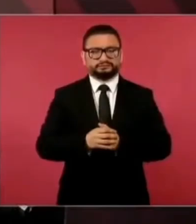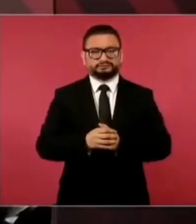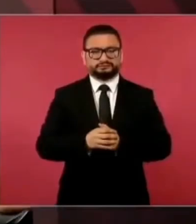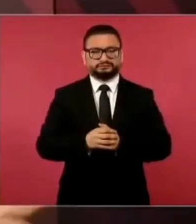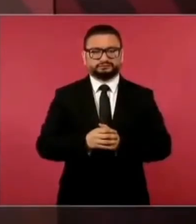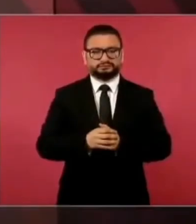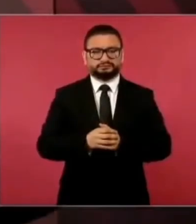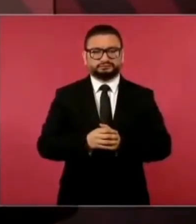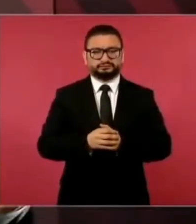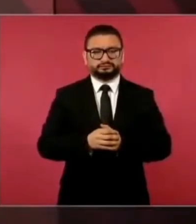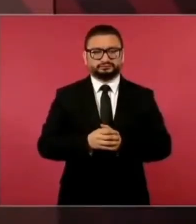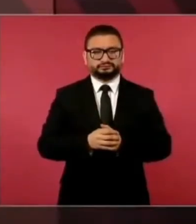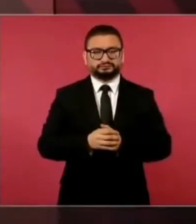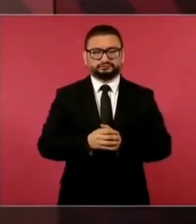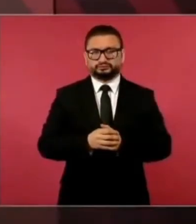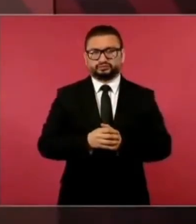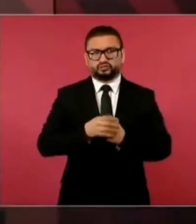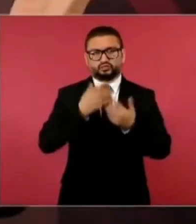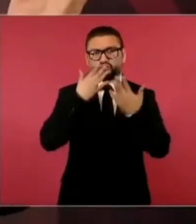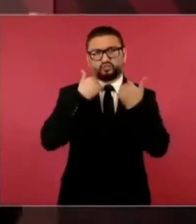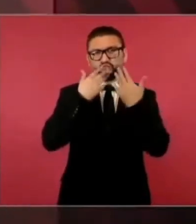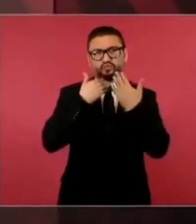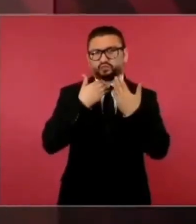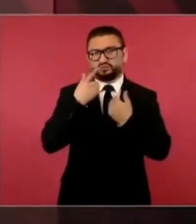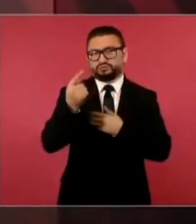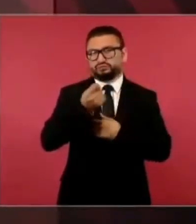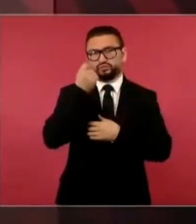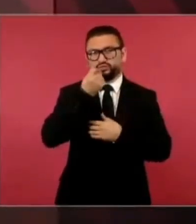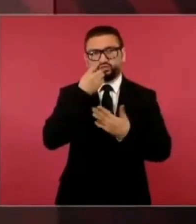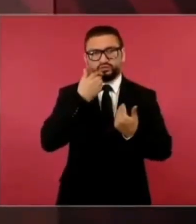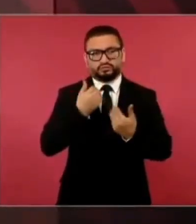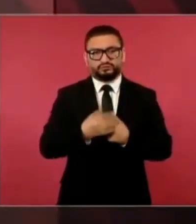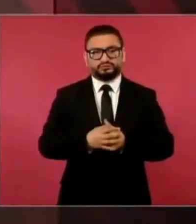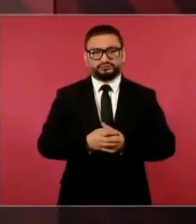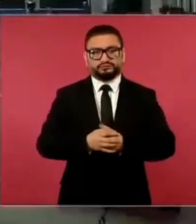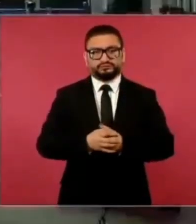No, no existe eso tecnológicamente.